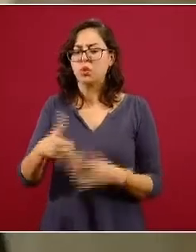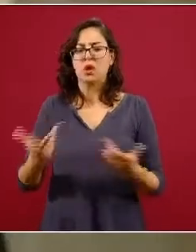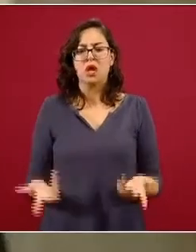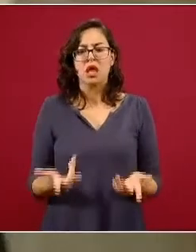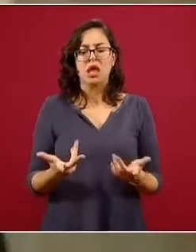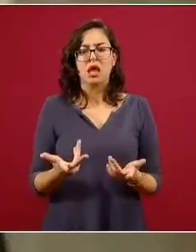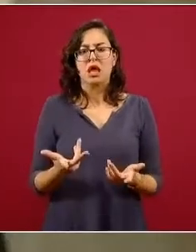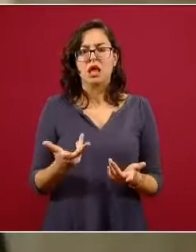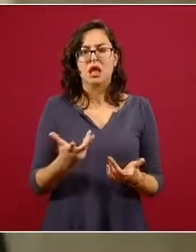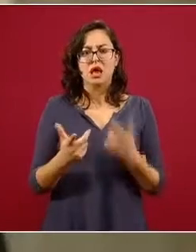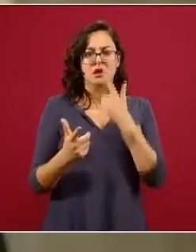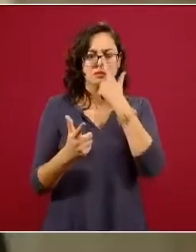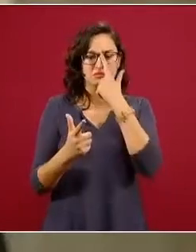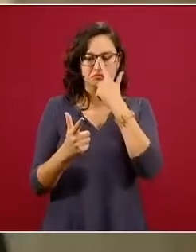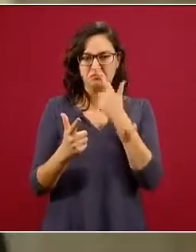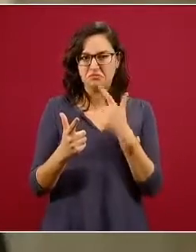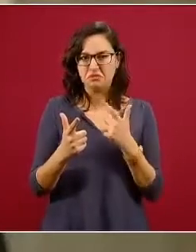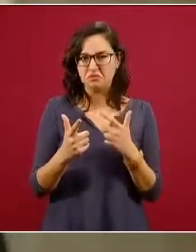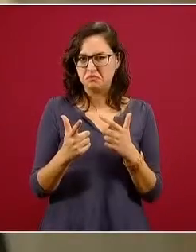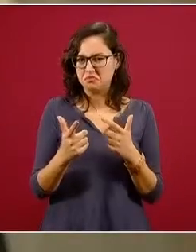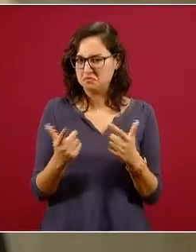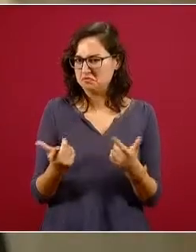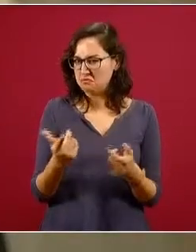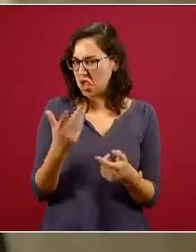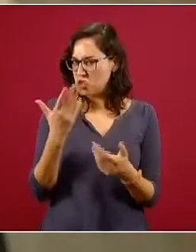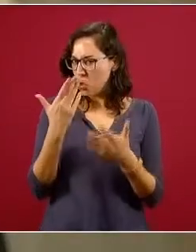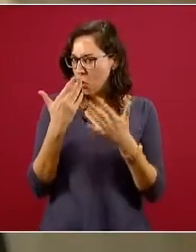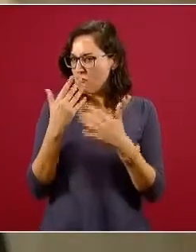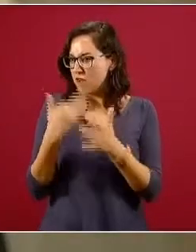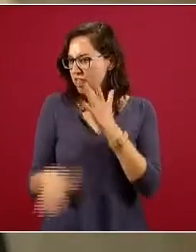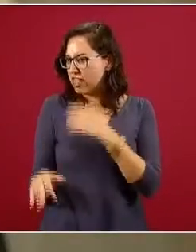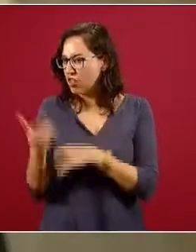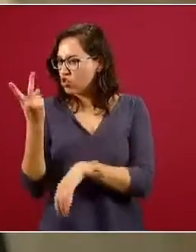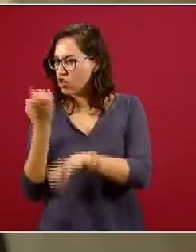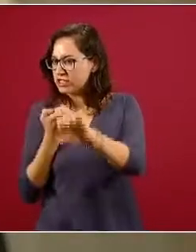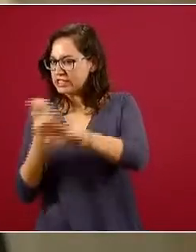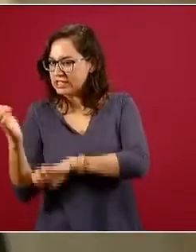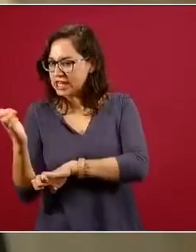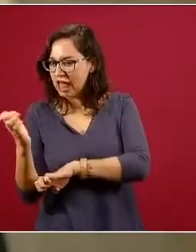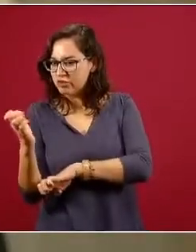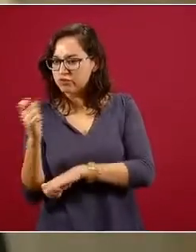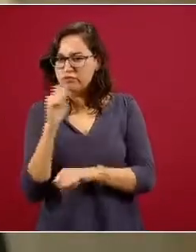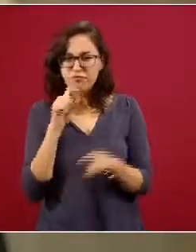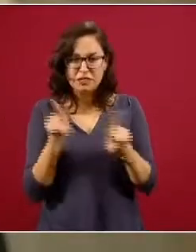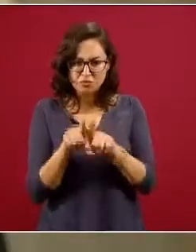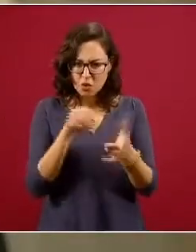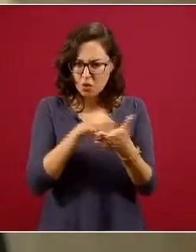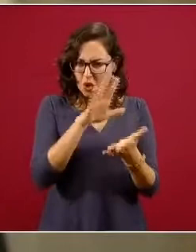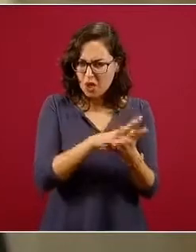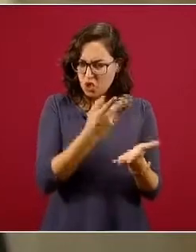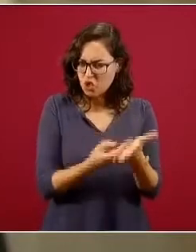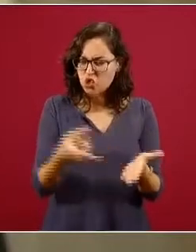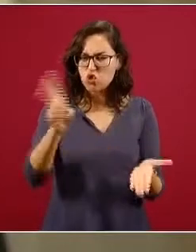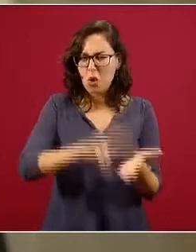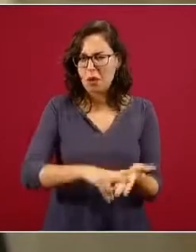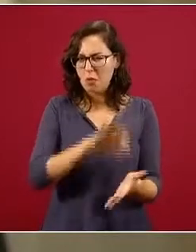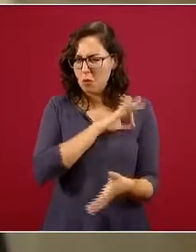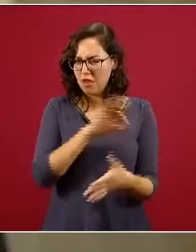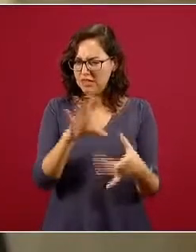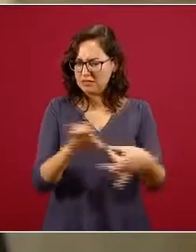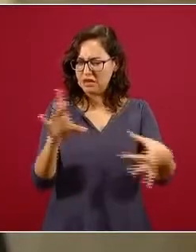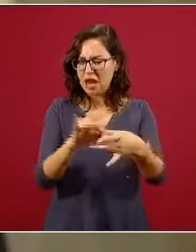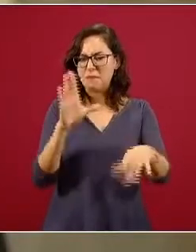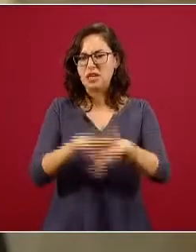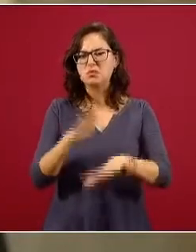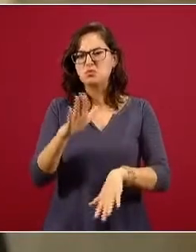federativas y mencionaron que hay evidencia de que hay un subregistro, aunque no necesariamente en este momento de la epidemia. Si pudieran ampliarnos por qué